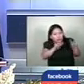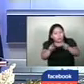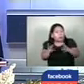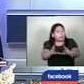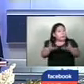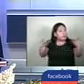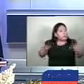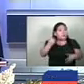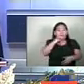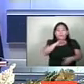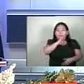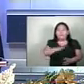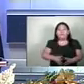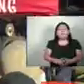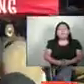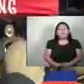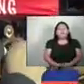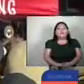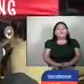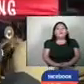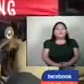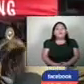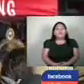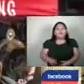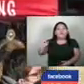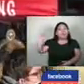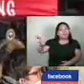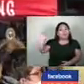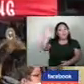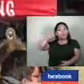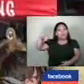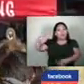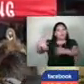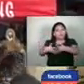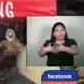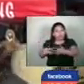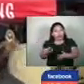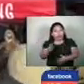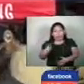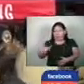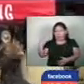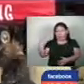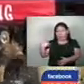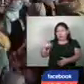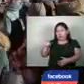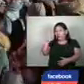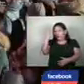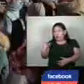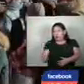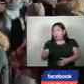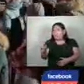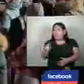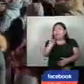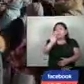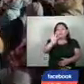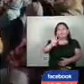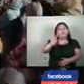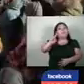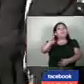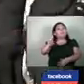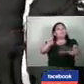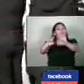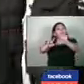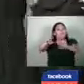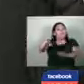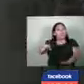infecciones. En Estados Unidos se reportaron durante la última jornada más de 418